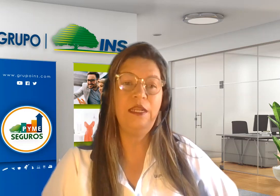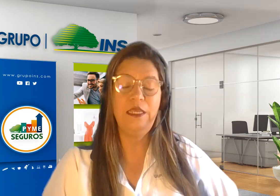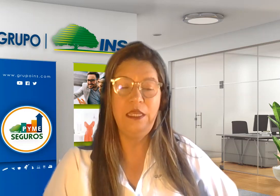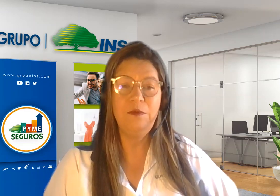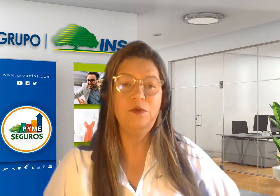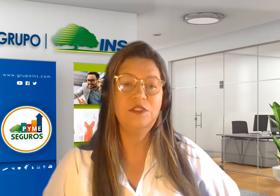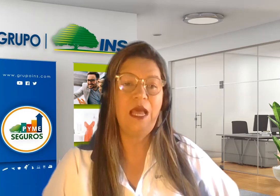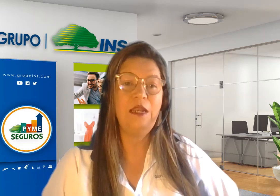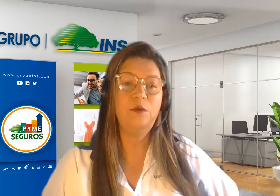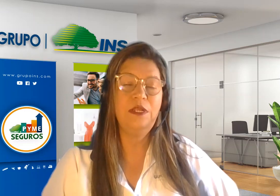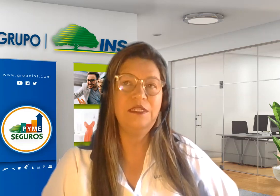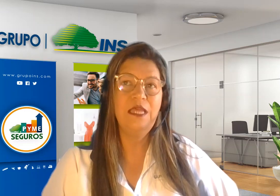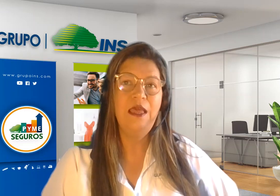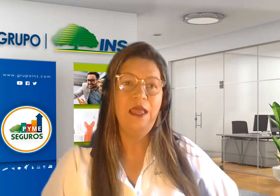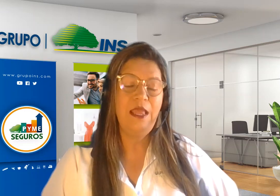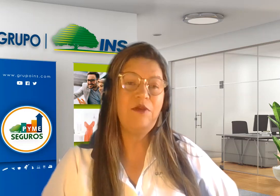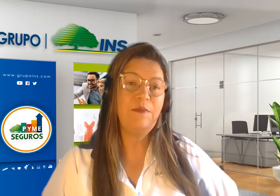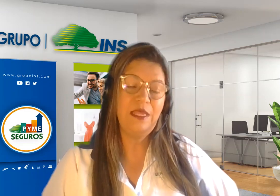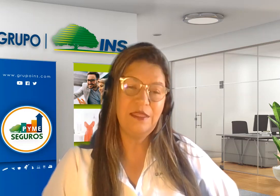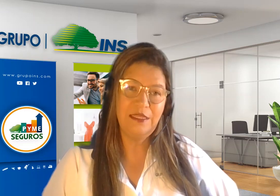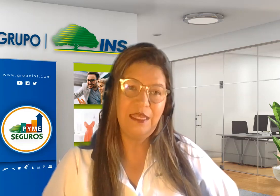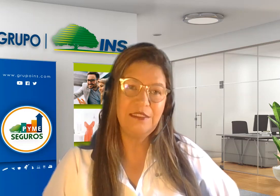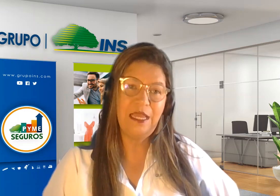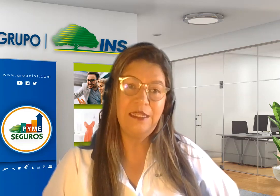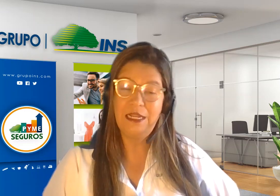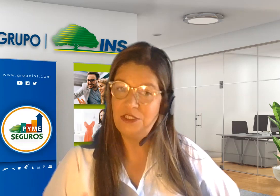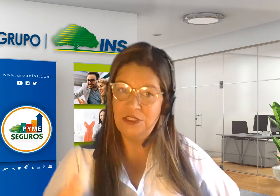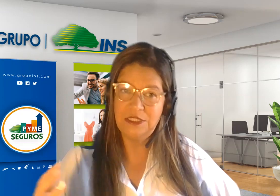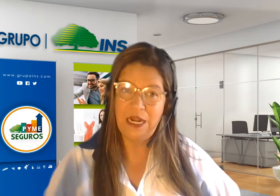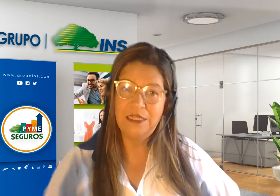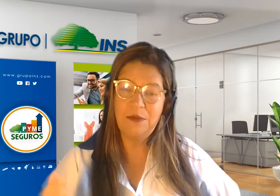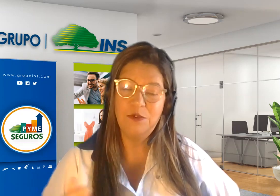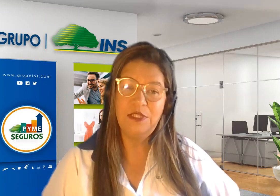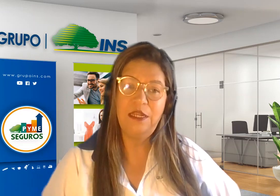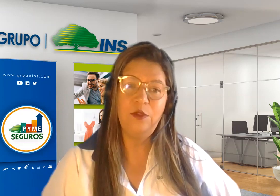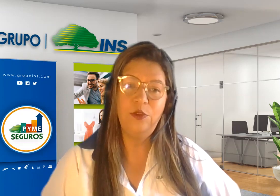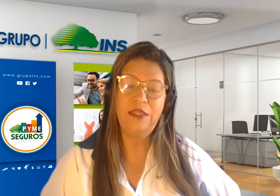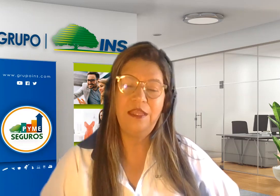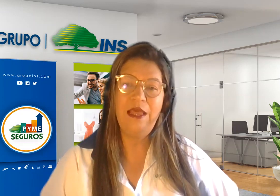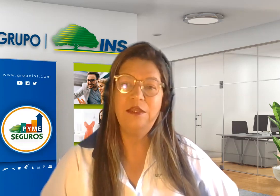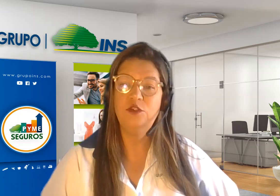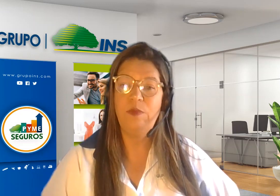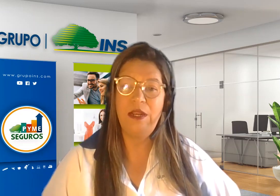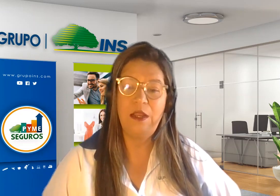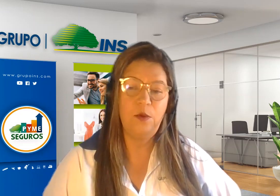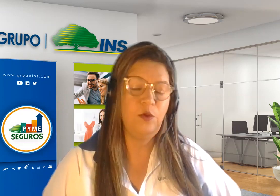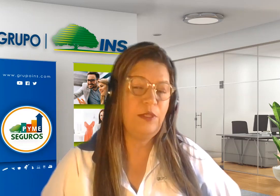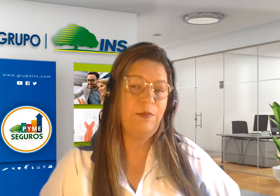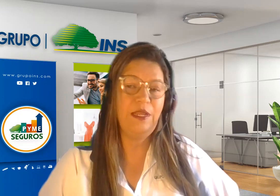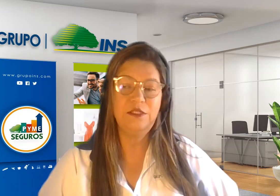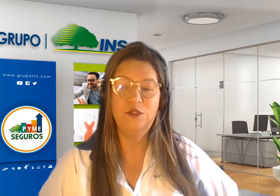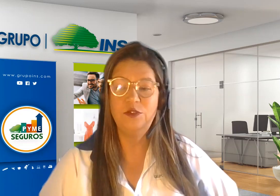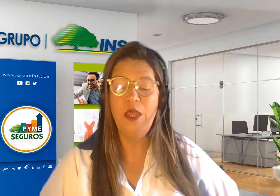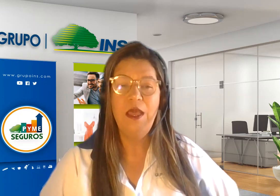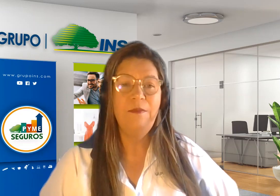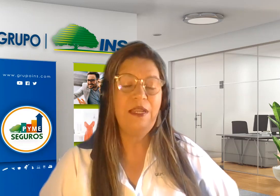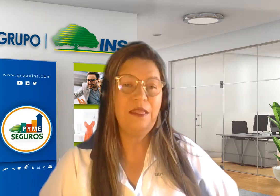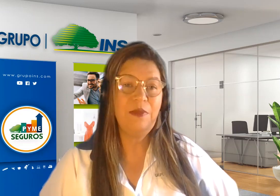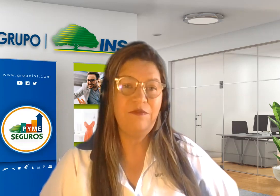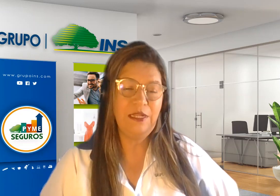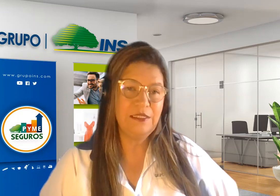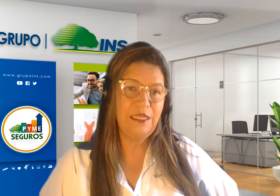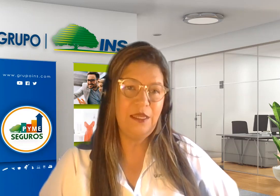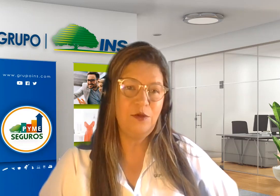encontrar ebooks algunas herramientas de Excel de las charlas que hemos tenido durante el año para cálculos de precios